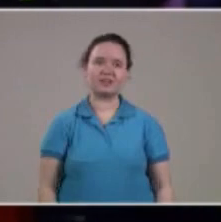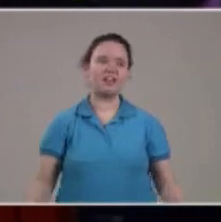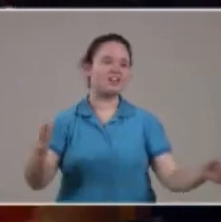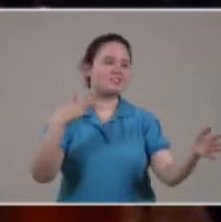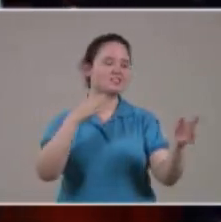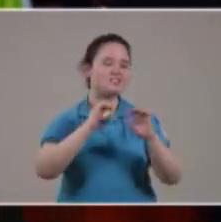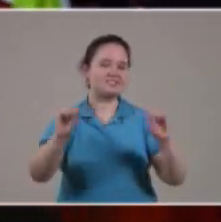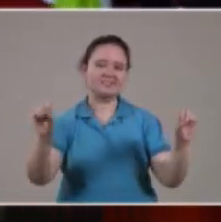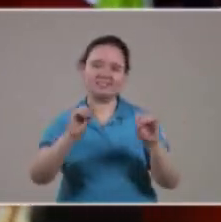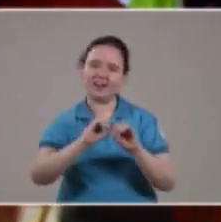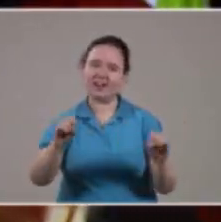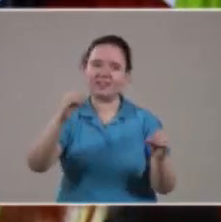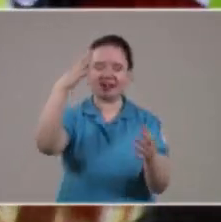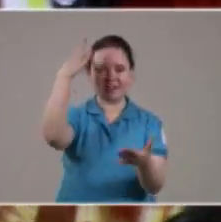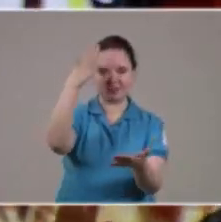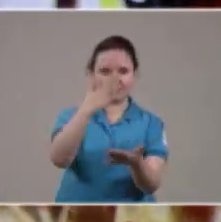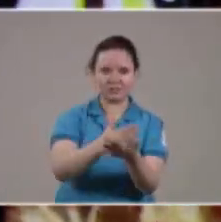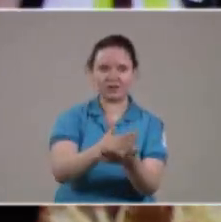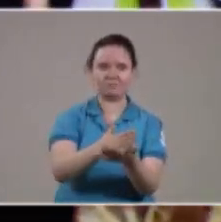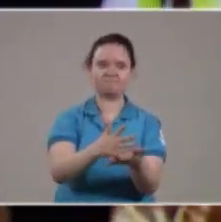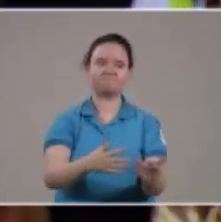Nada nos detendrá.